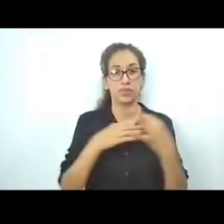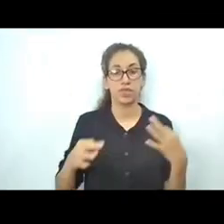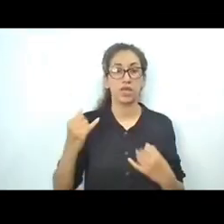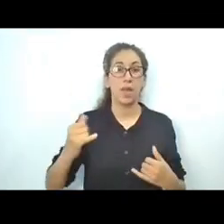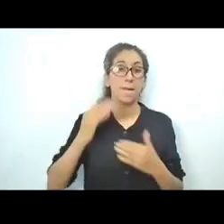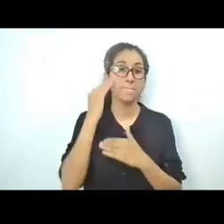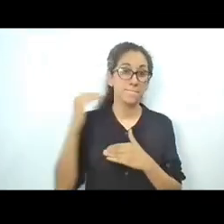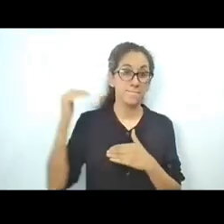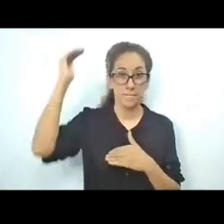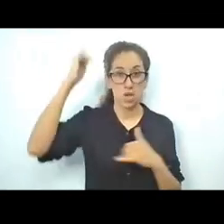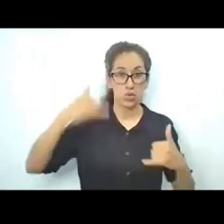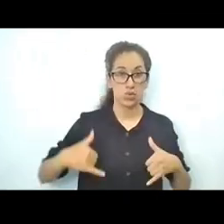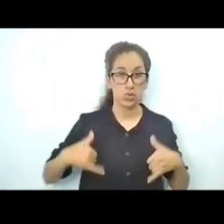jóvenes